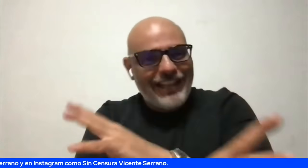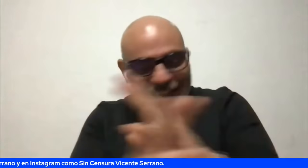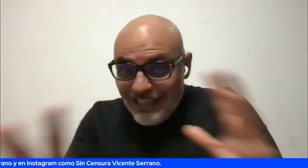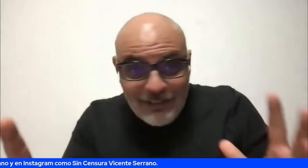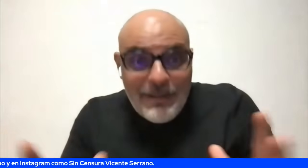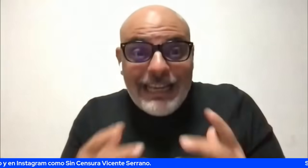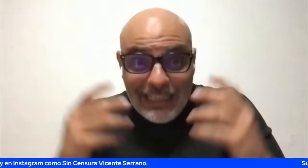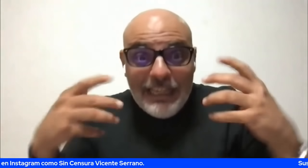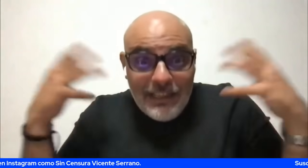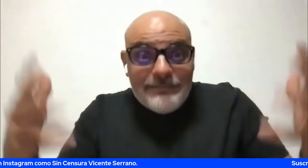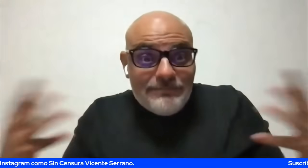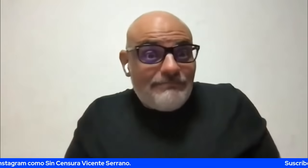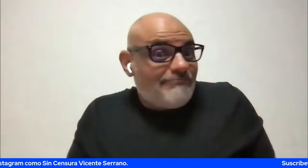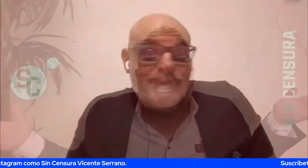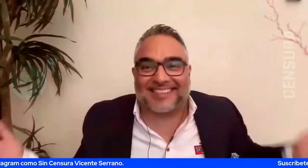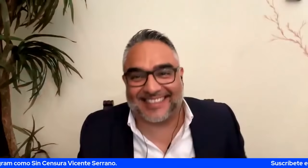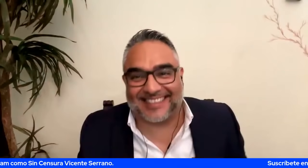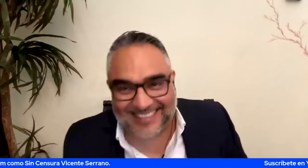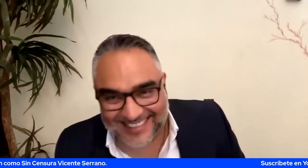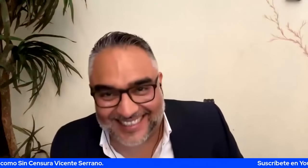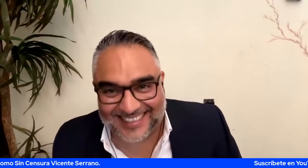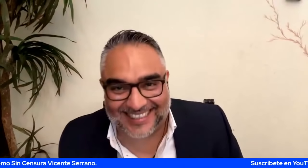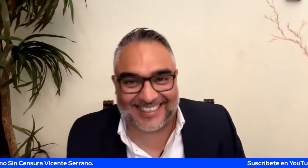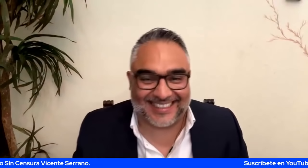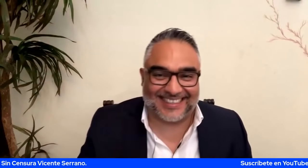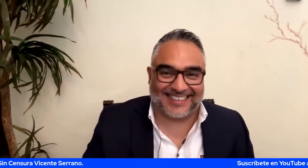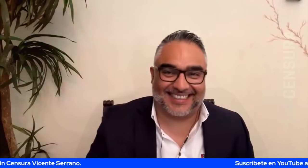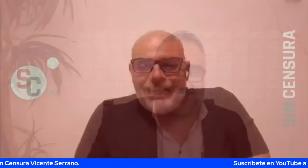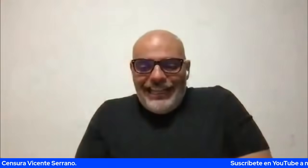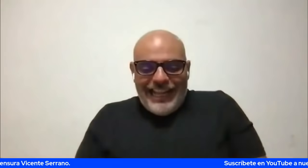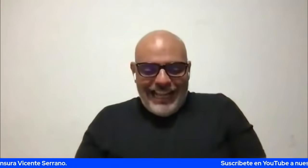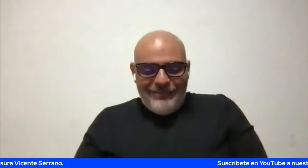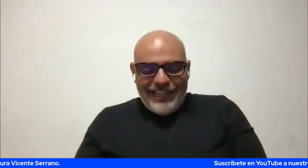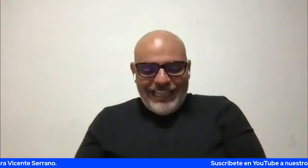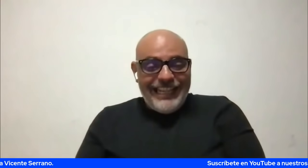jodidos y todo. ¿Qué hubieran hecho ustedes? O sea, imagínate,